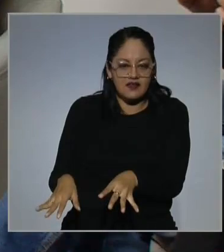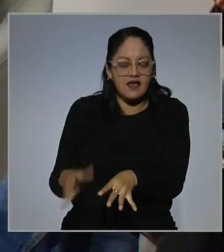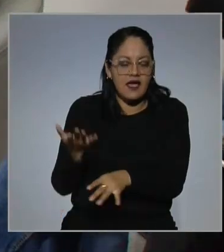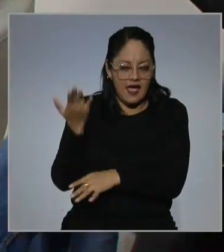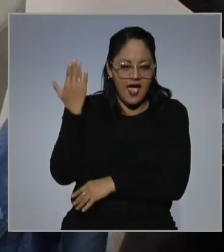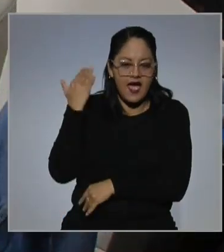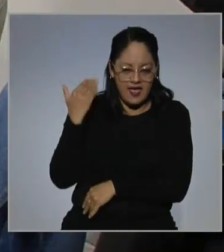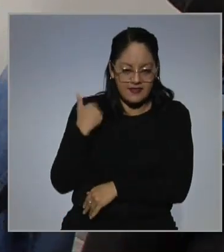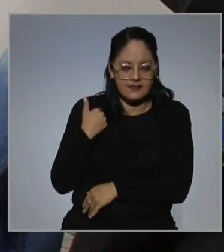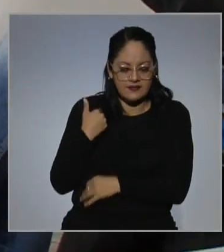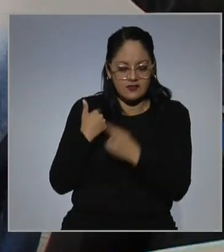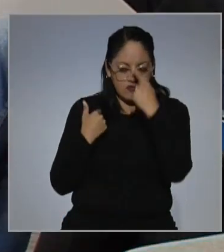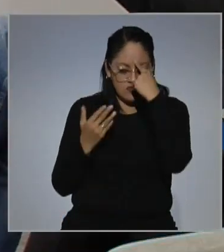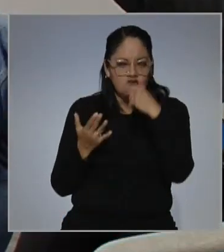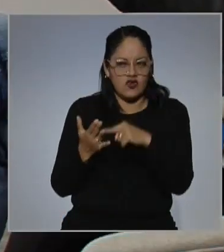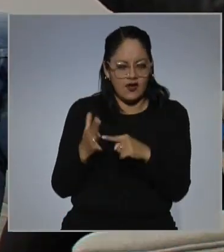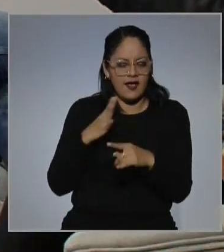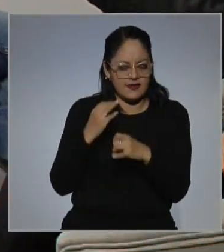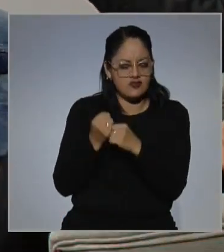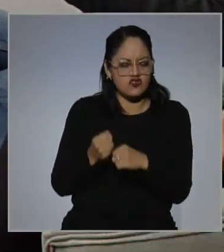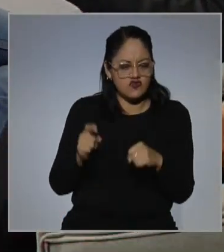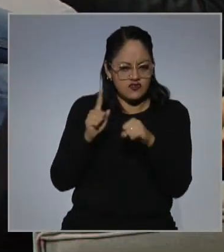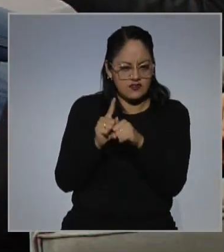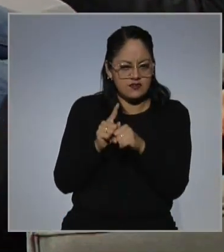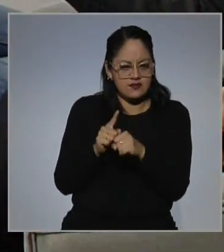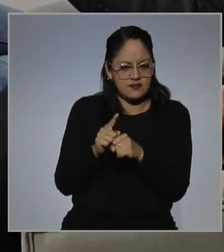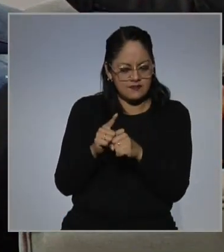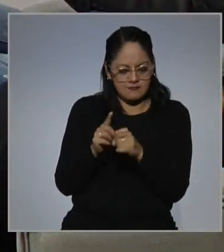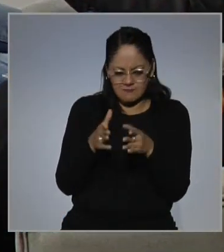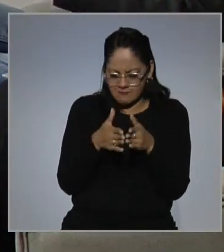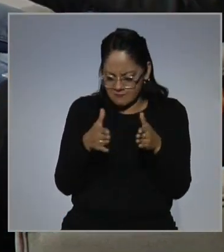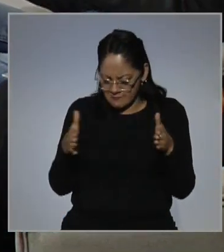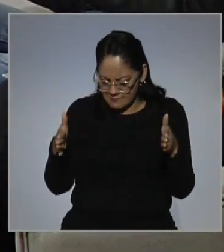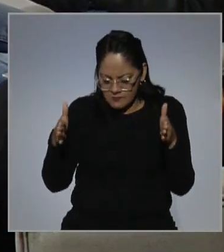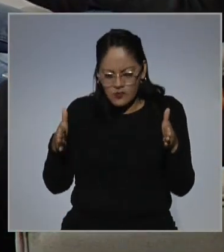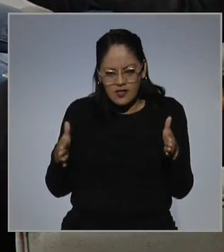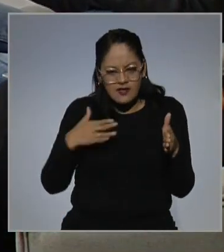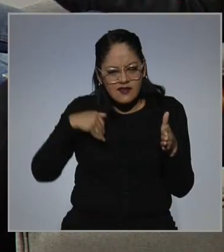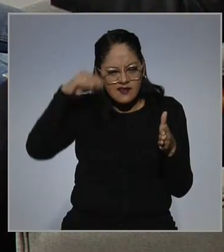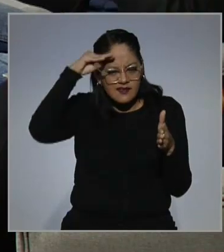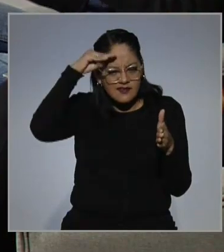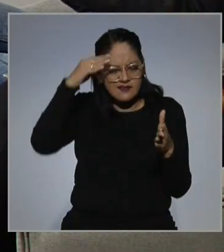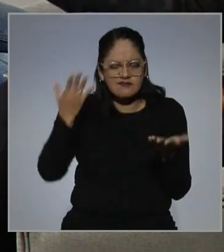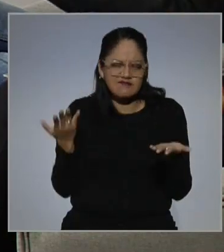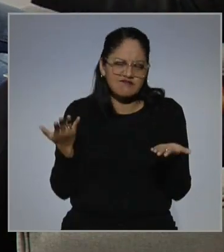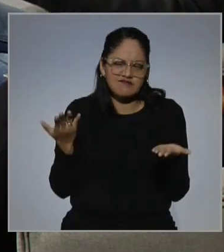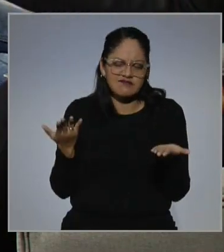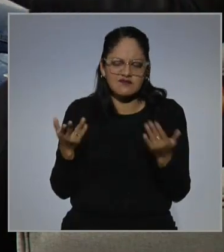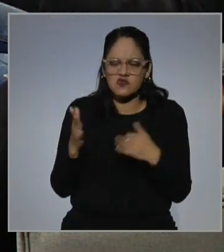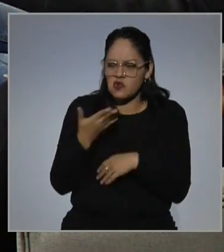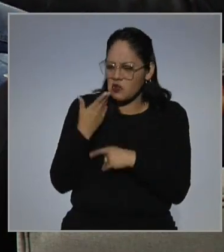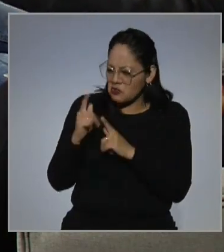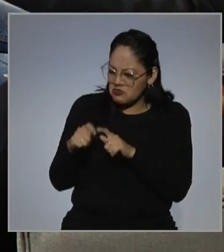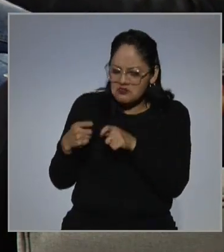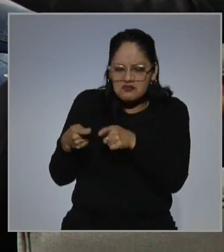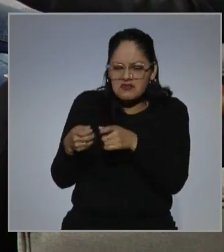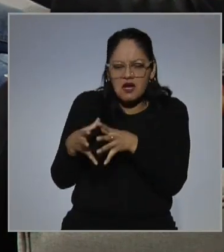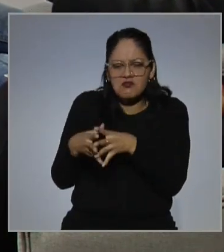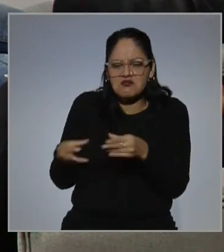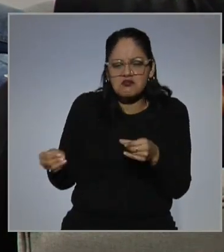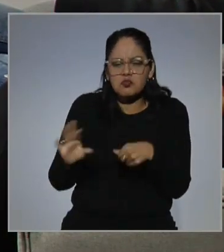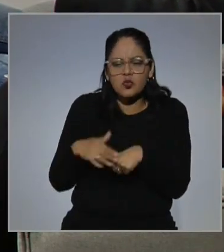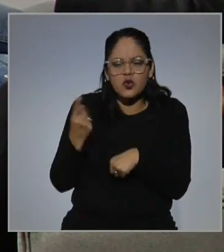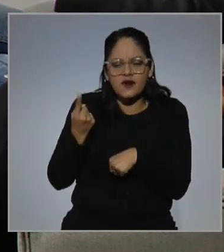que sí hubo en la sociedad un momento en que decíamos, bueno, ¿por qué ya no estamos haciendo esto,